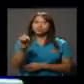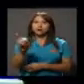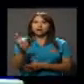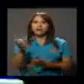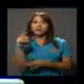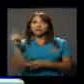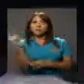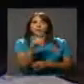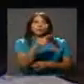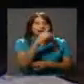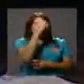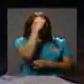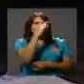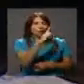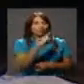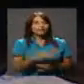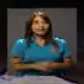López